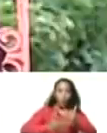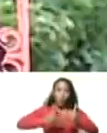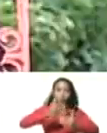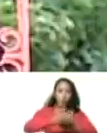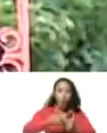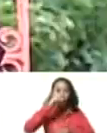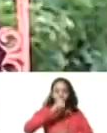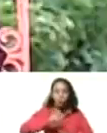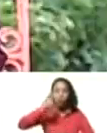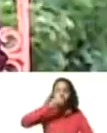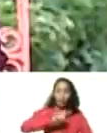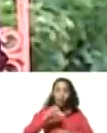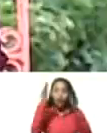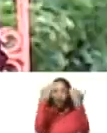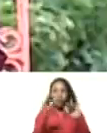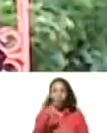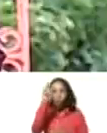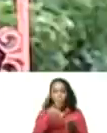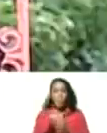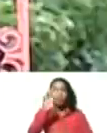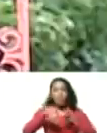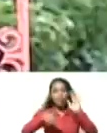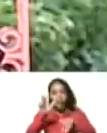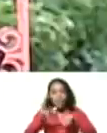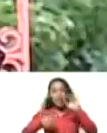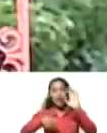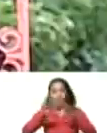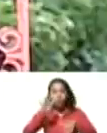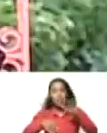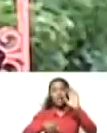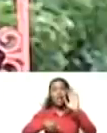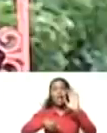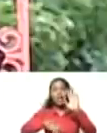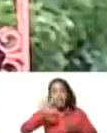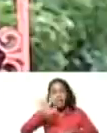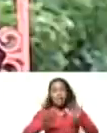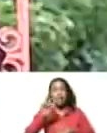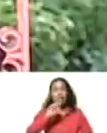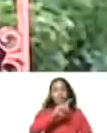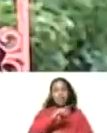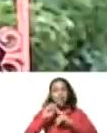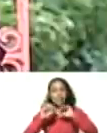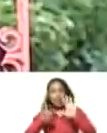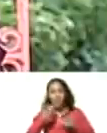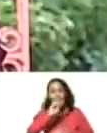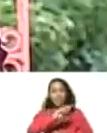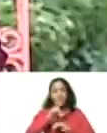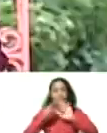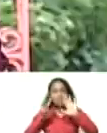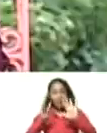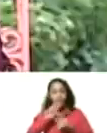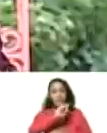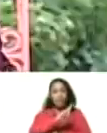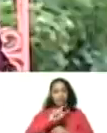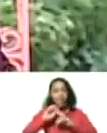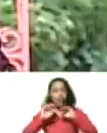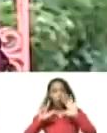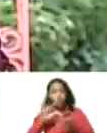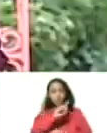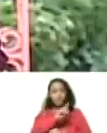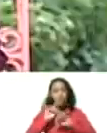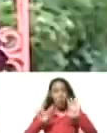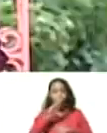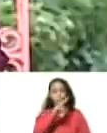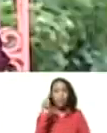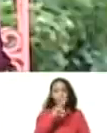las navidades 2013, 14, 15, 16, 17, 18, 19, 20 y 21, creo